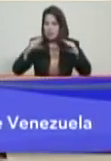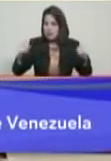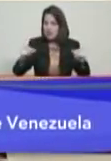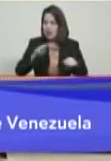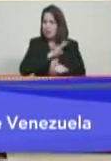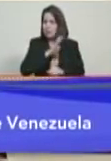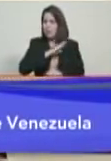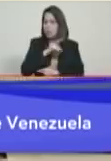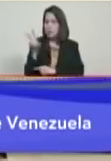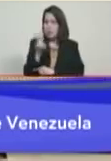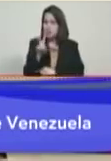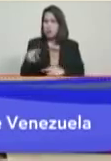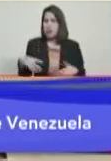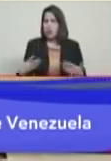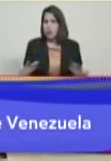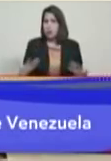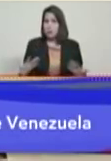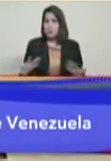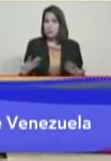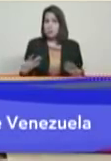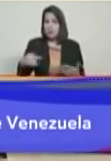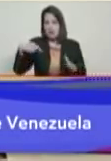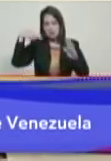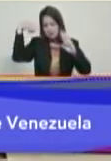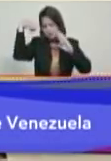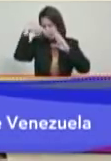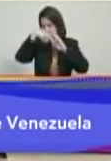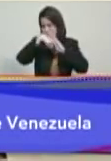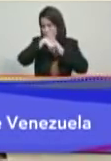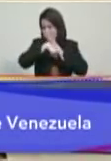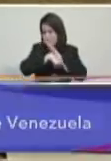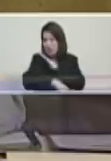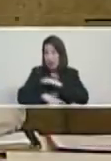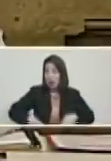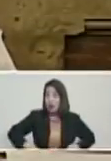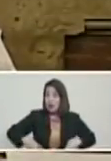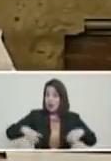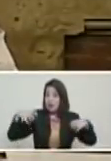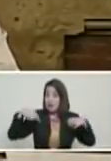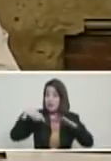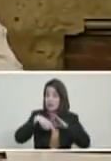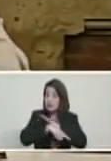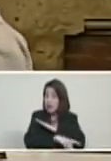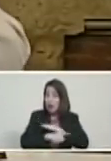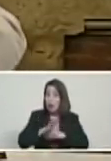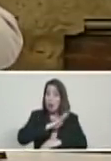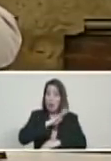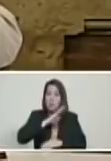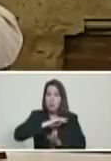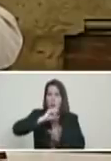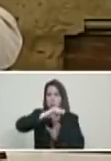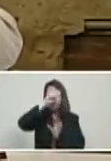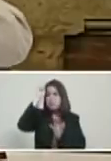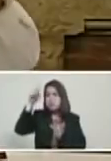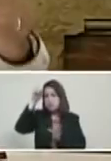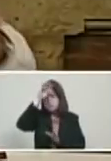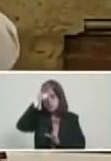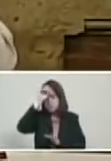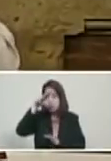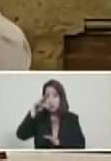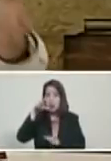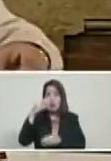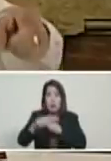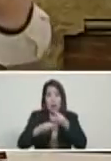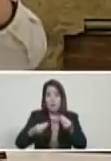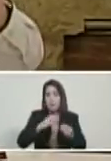y el subsuelo y las riquezas del subsuelo de la tierra para la explotación minera, para la